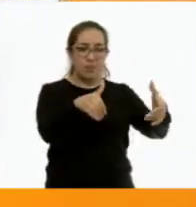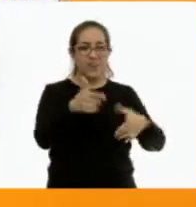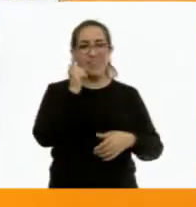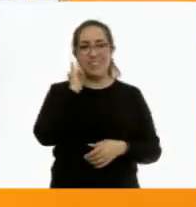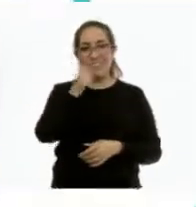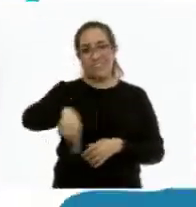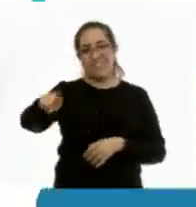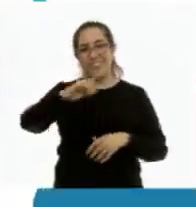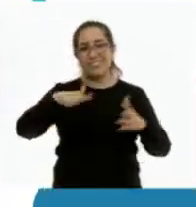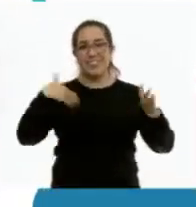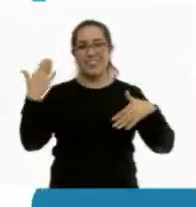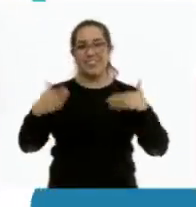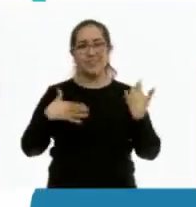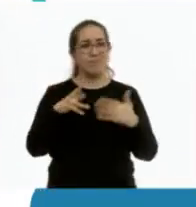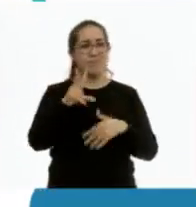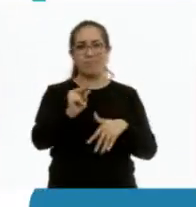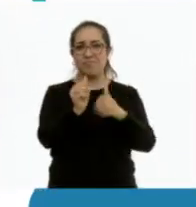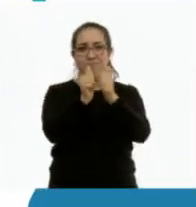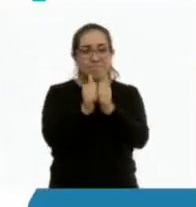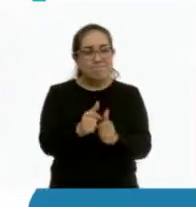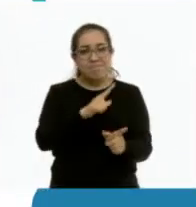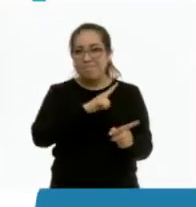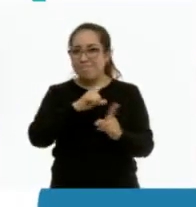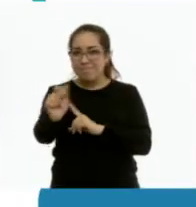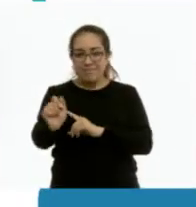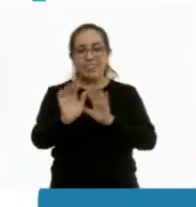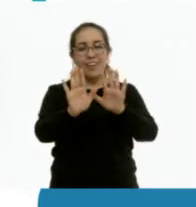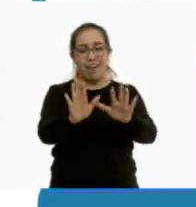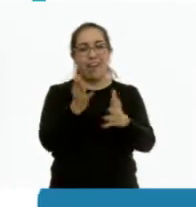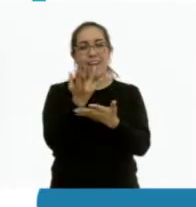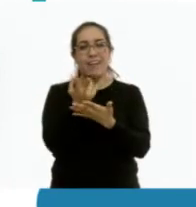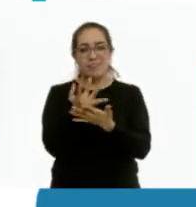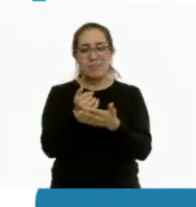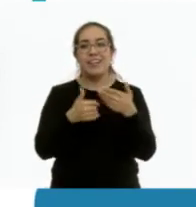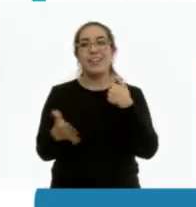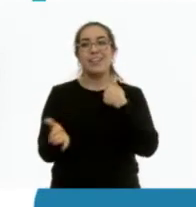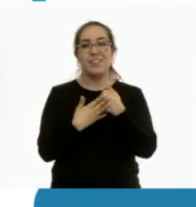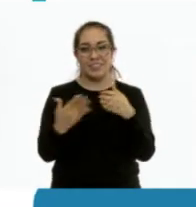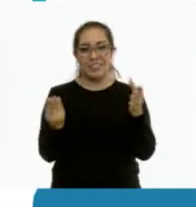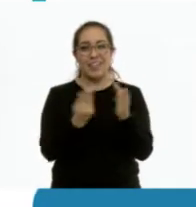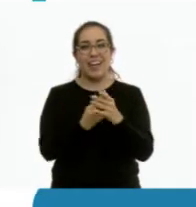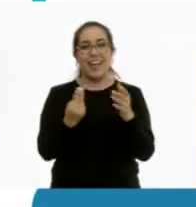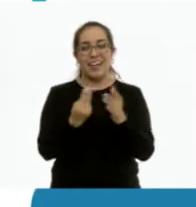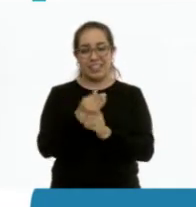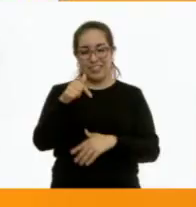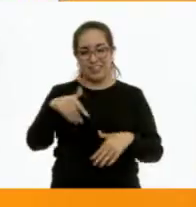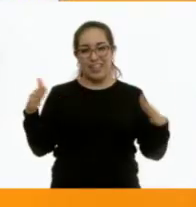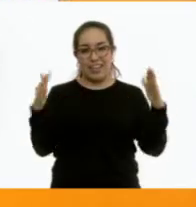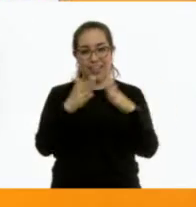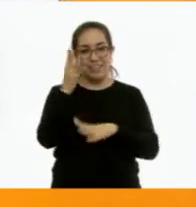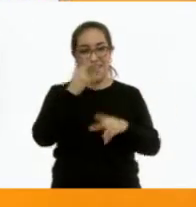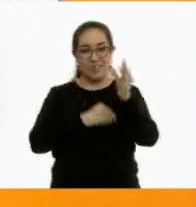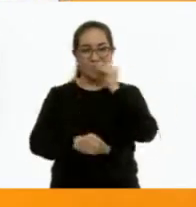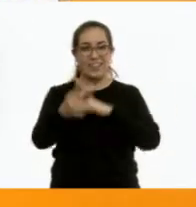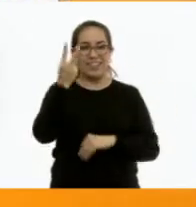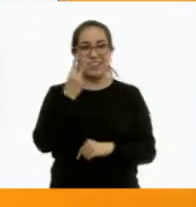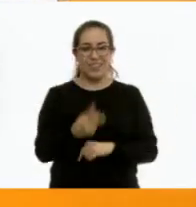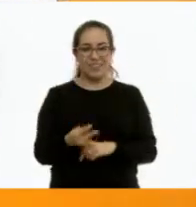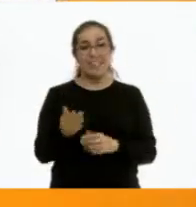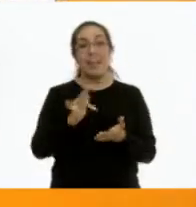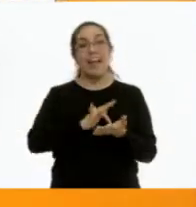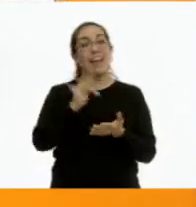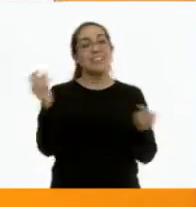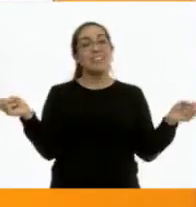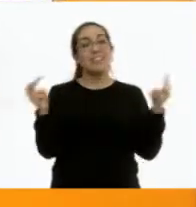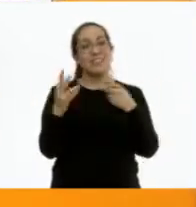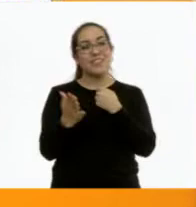como nosotros. Y no te muevas de tu lugar porque continuamos con la siguiente clase aquí en Aprende en Casa 2. Les damos las gracias y nos